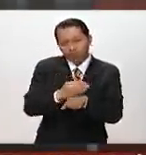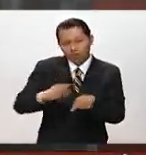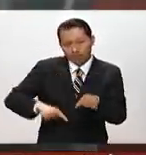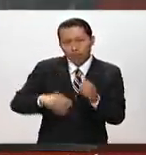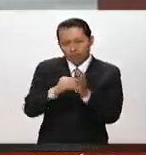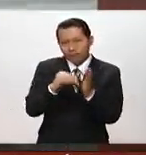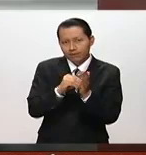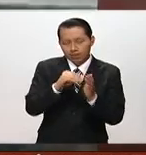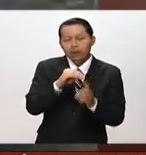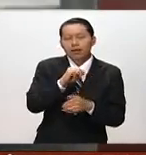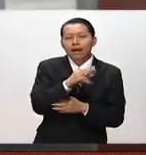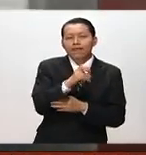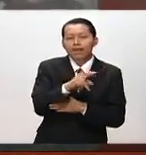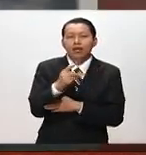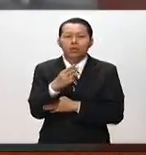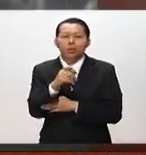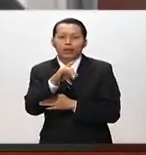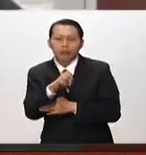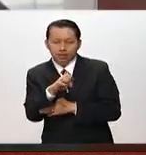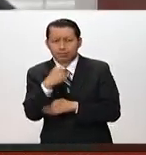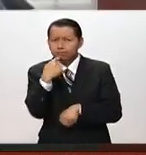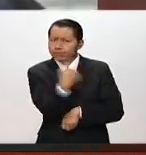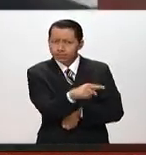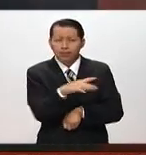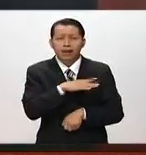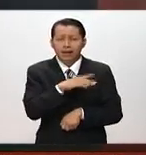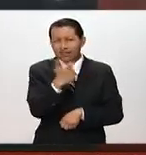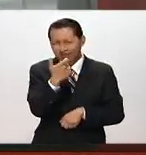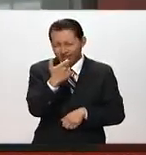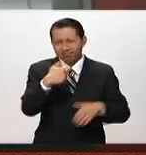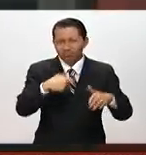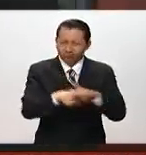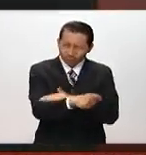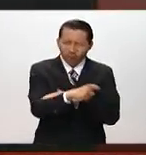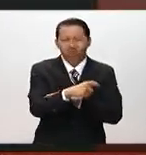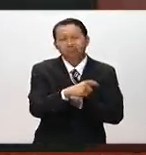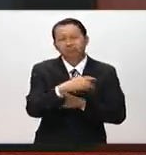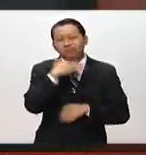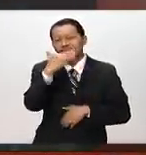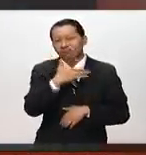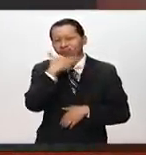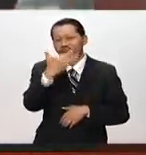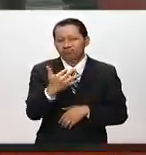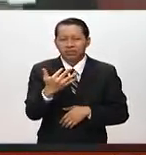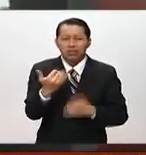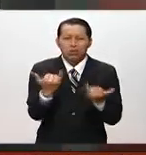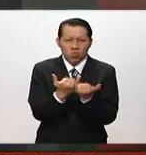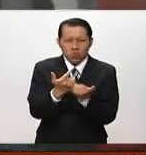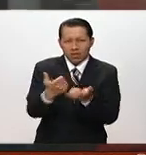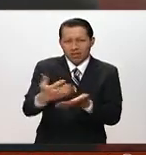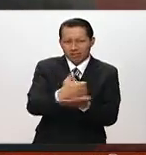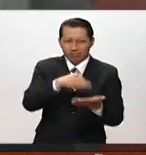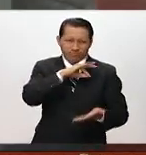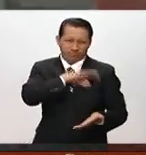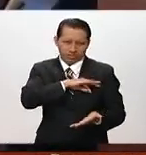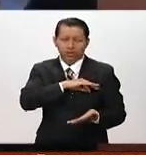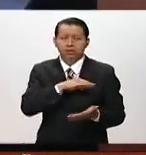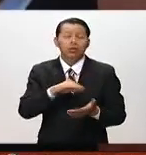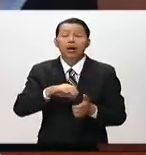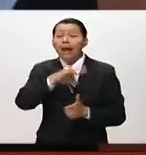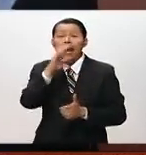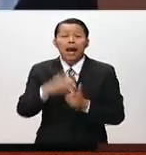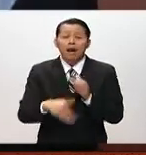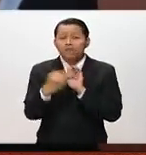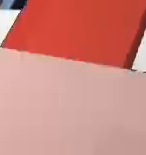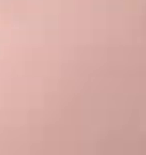Javier Duarte. Yunes está acusado de lavado de dinero y enriquecimiento ilícito. Al término de su comparecencia, esto fue lo que dijo.